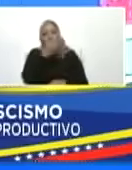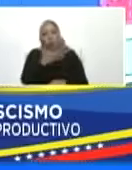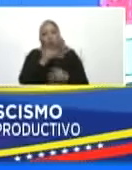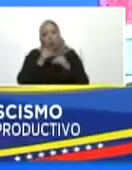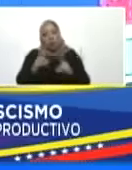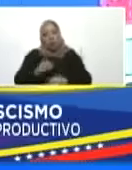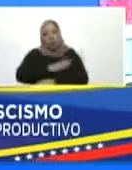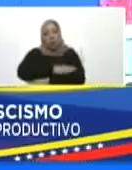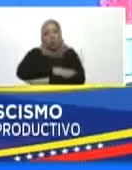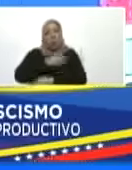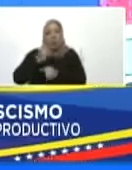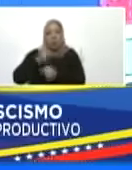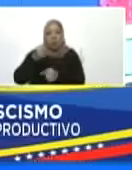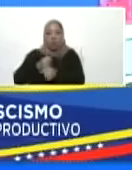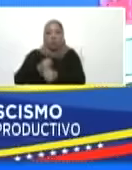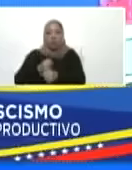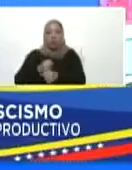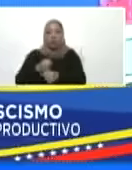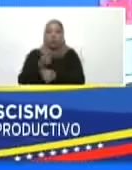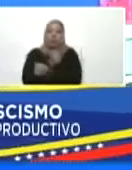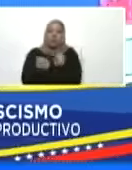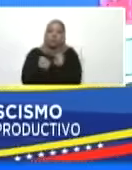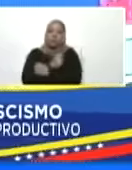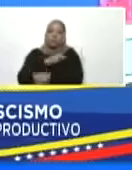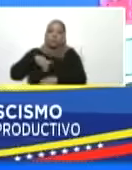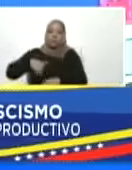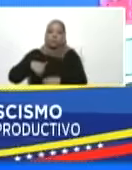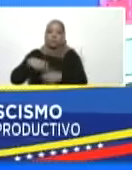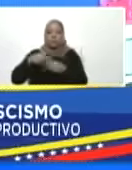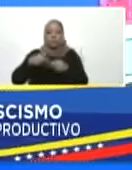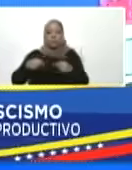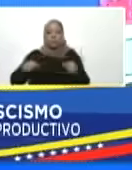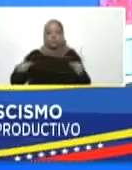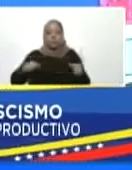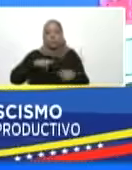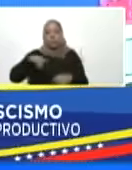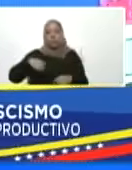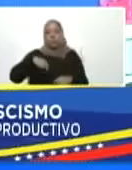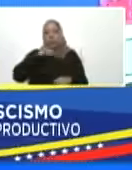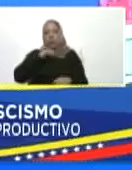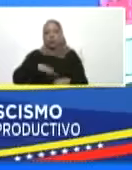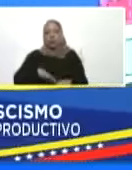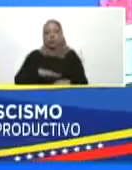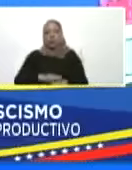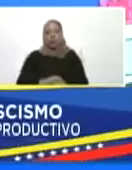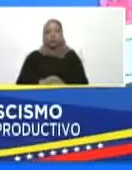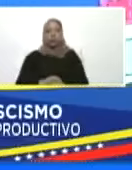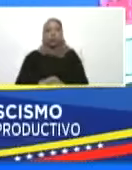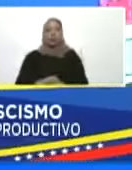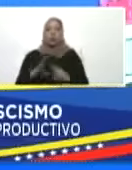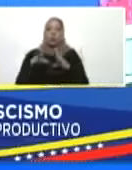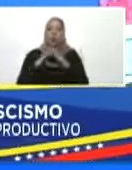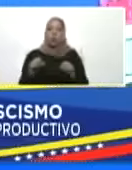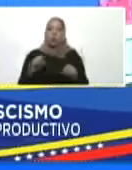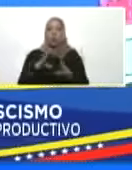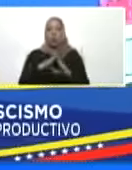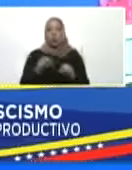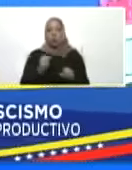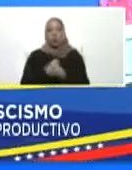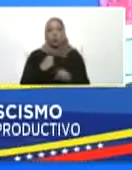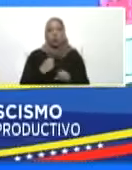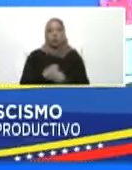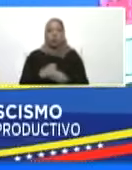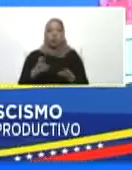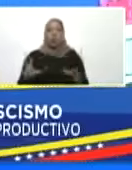decentes, trabajadoras, que aman nuestra tierra, que aman nuestra historia, a todos y a todas,